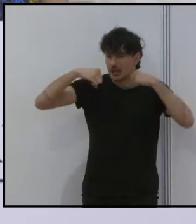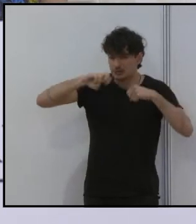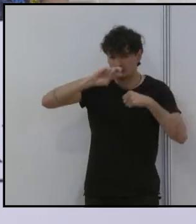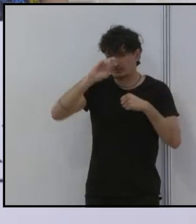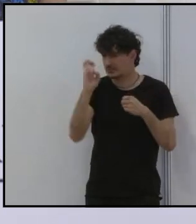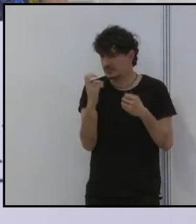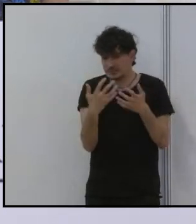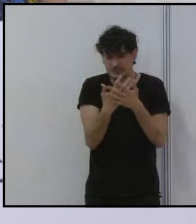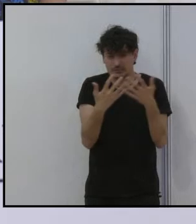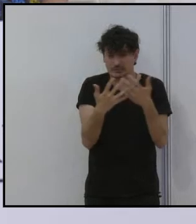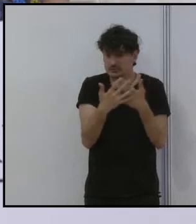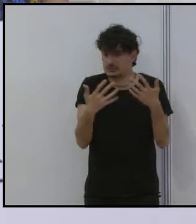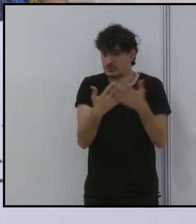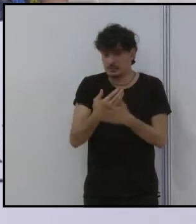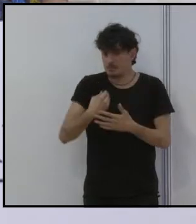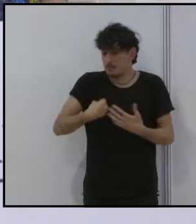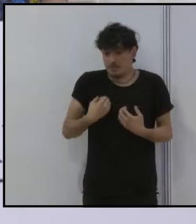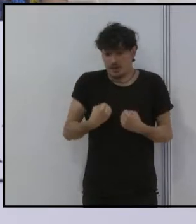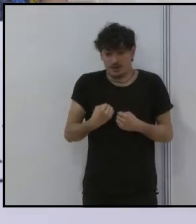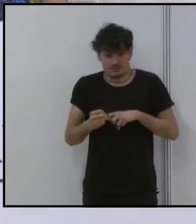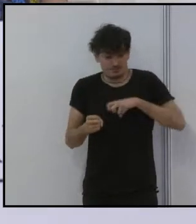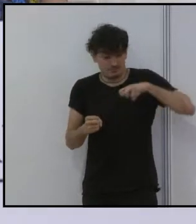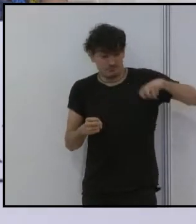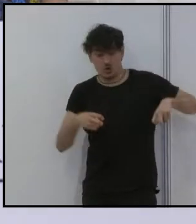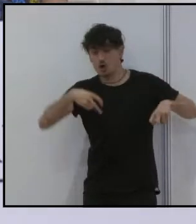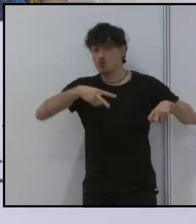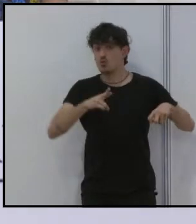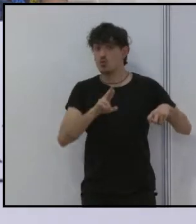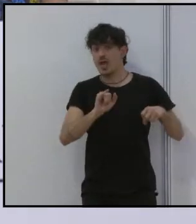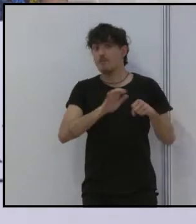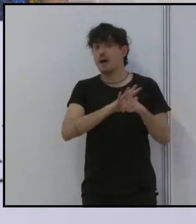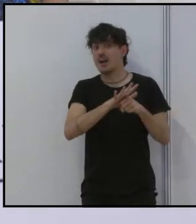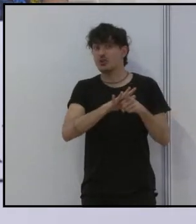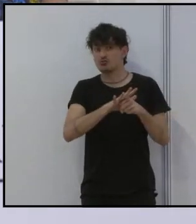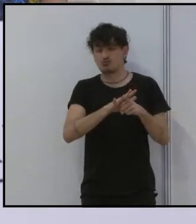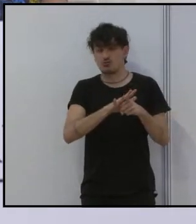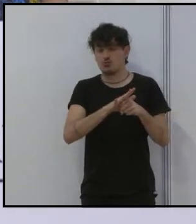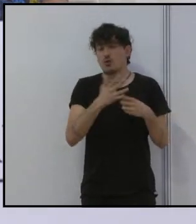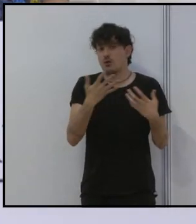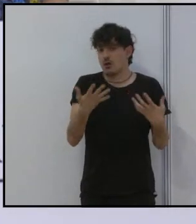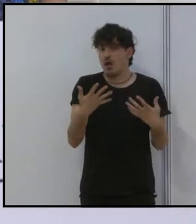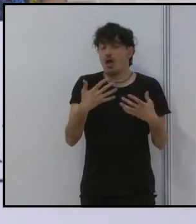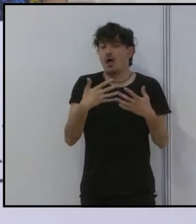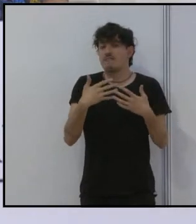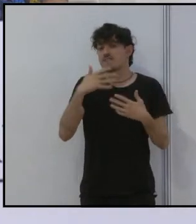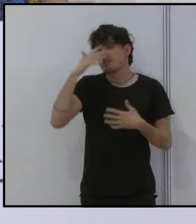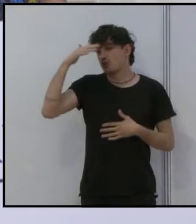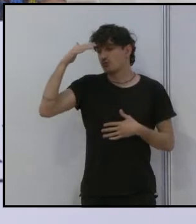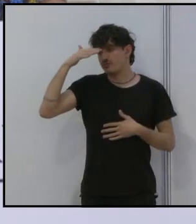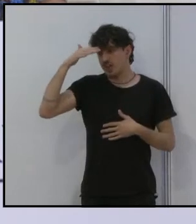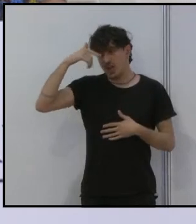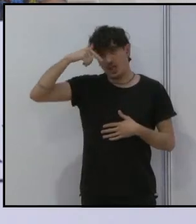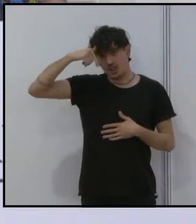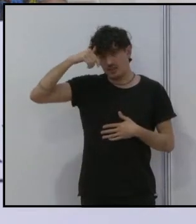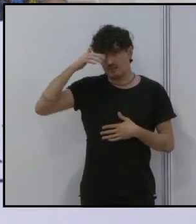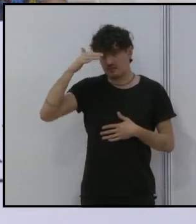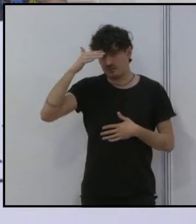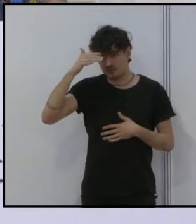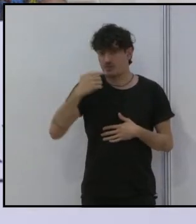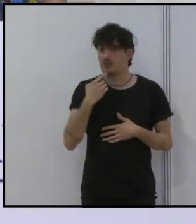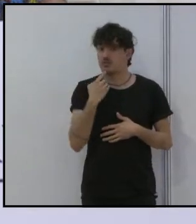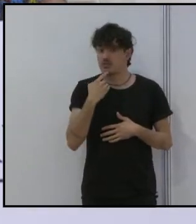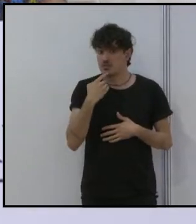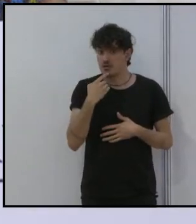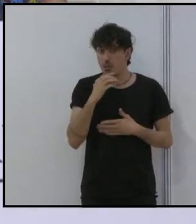energía, Nuria Barrios, que es española y doctora en filosofía. Dicen que escribe relatos, novelas y